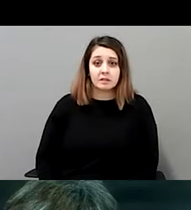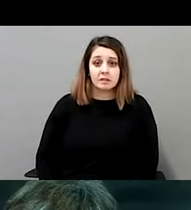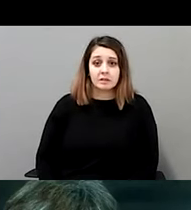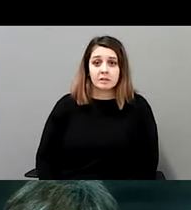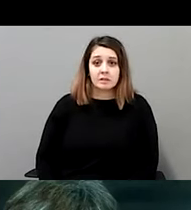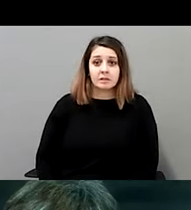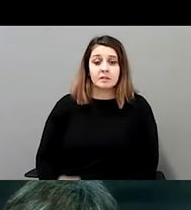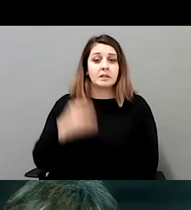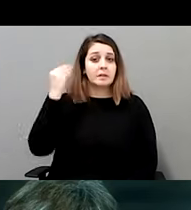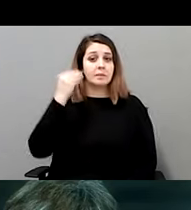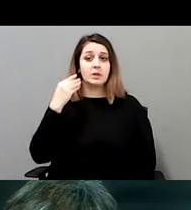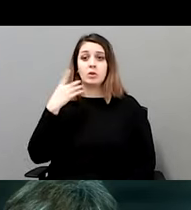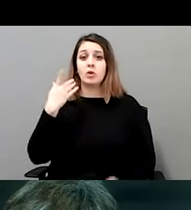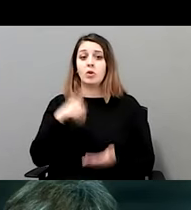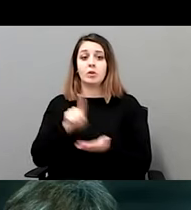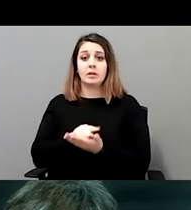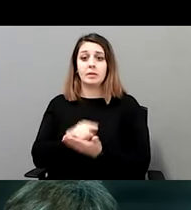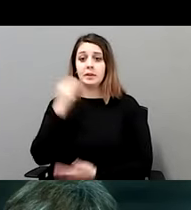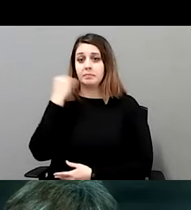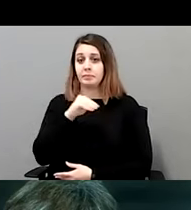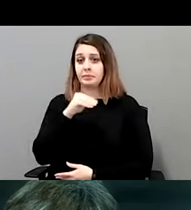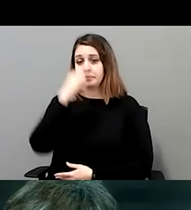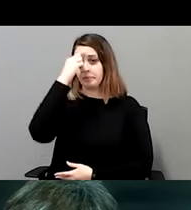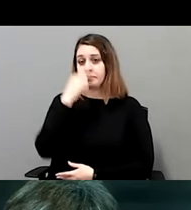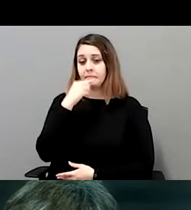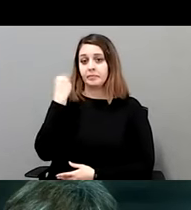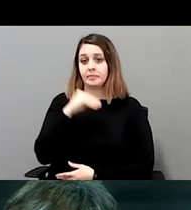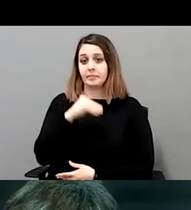Creo que se ha vuelto a congelar. Sí.